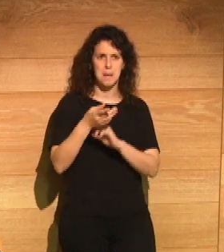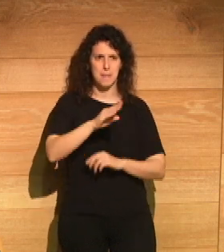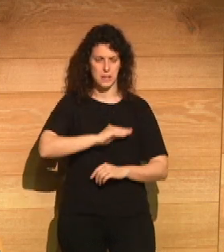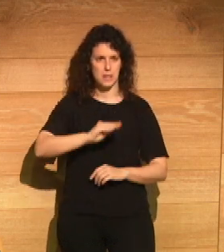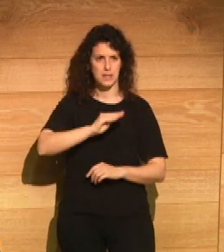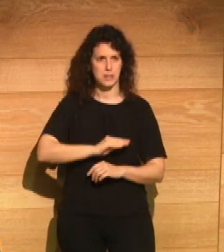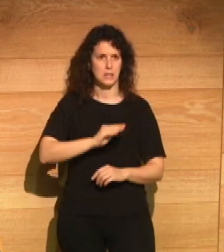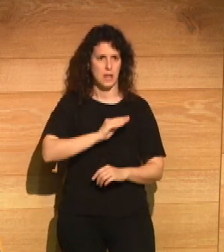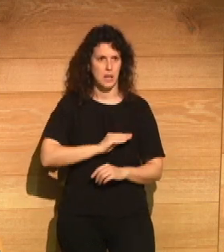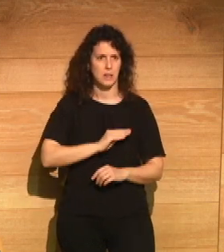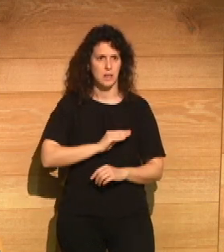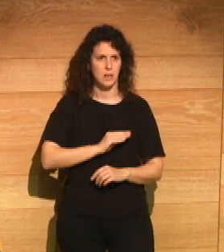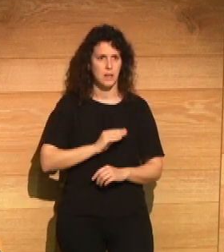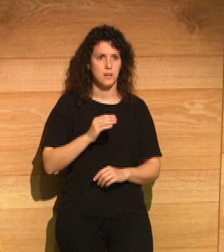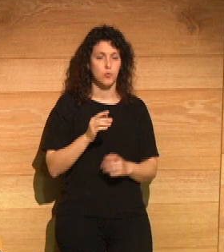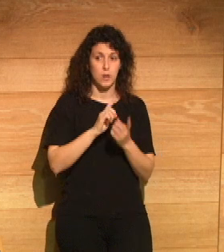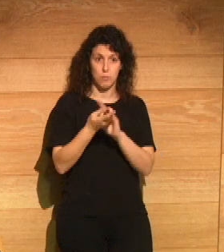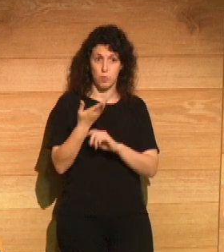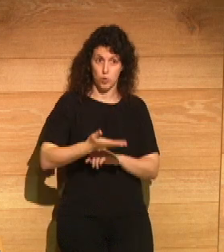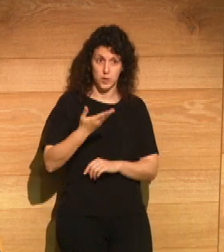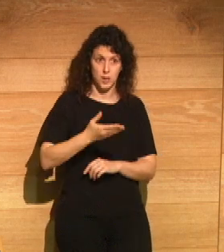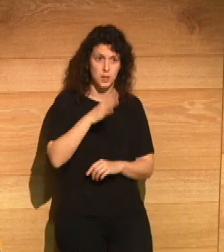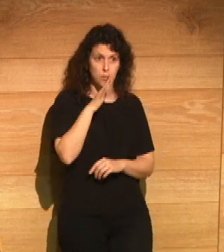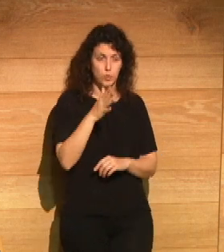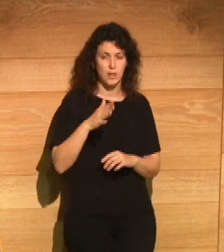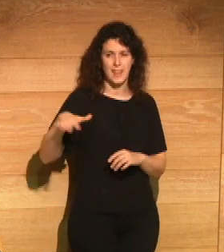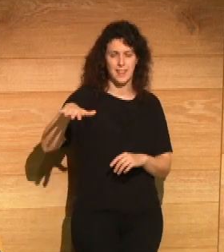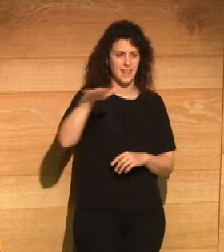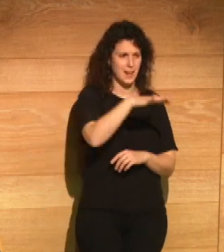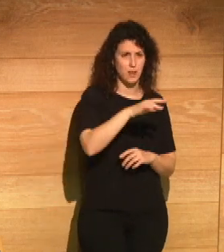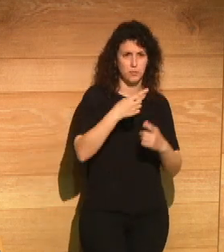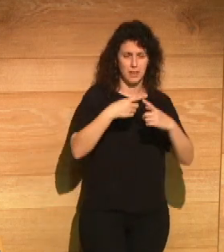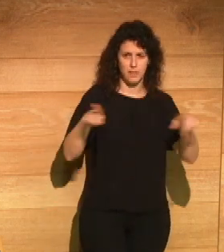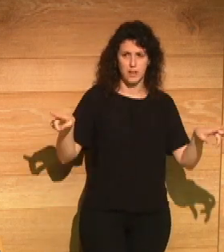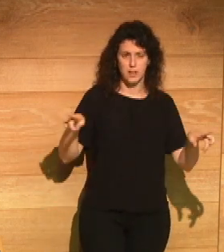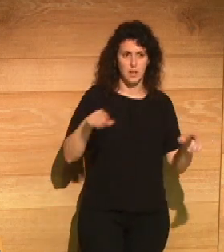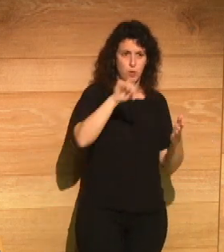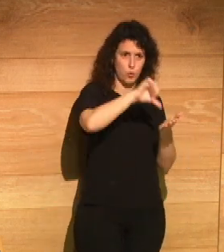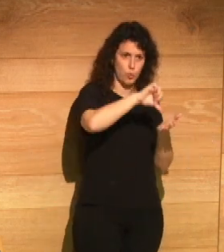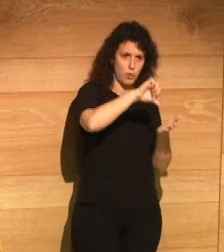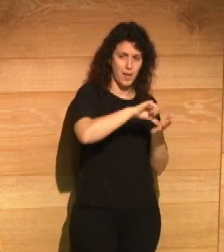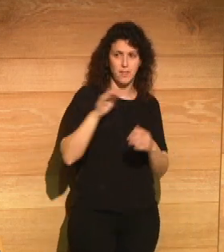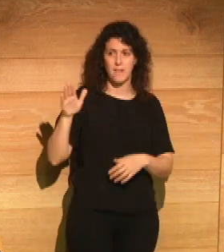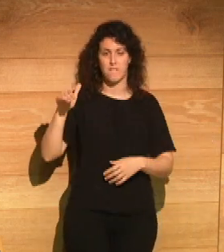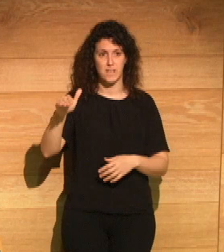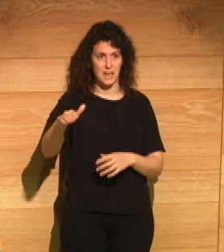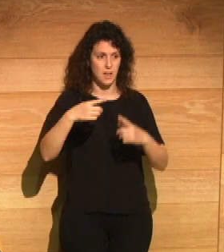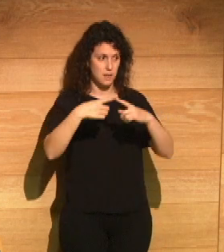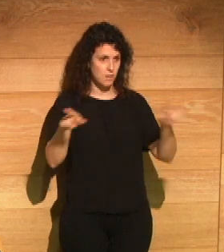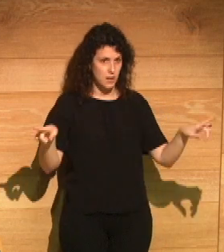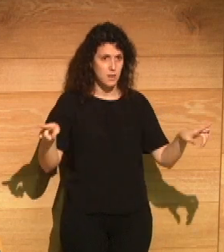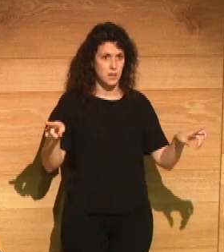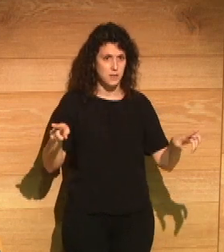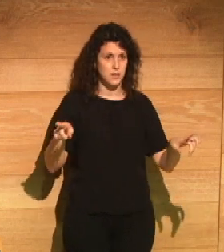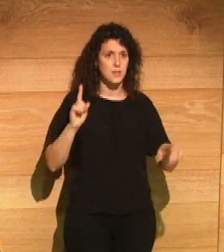bastante importante, ¿no? Porque es un escenario muy distinto al de la ciudad, el escenario de la finca, y cambia un poco